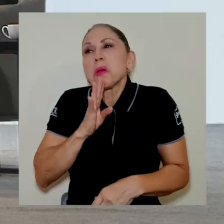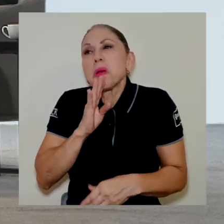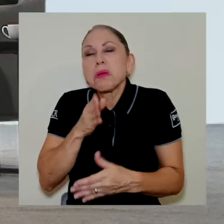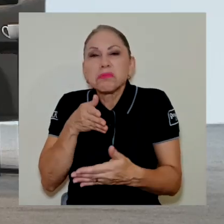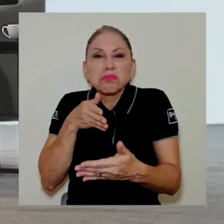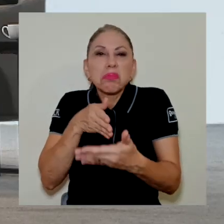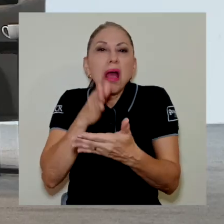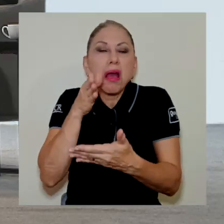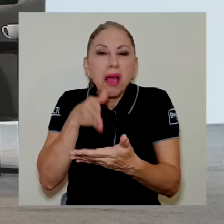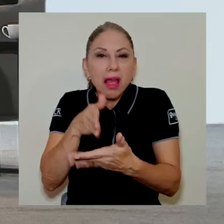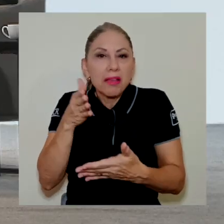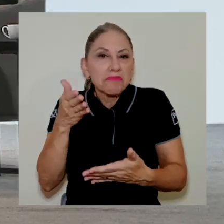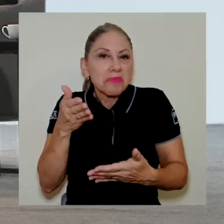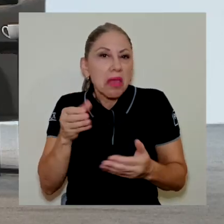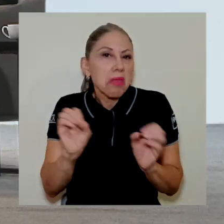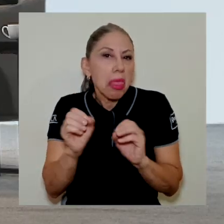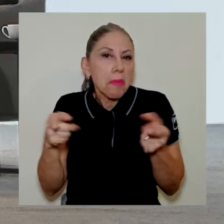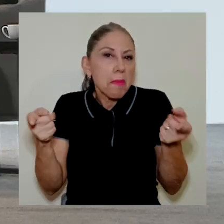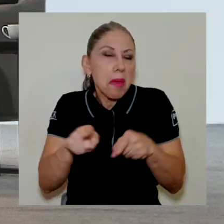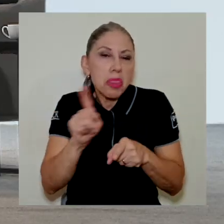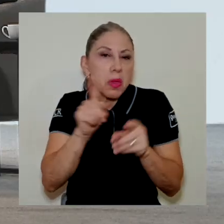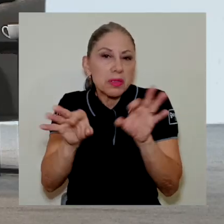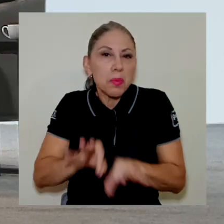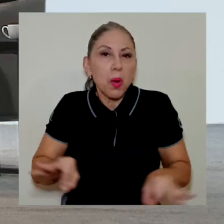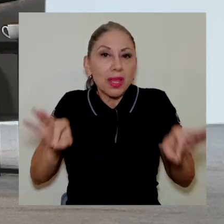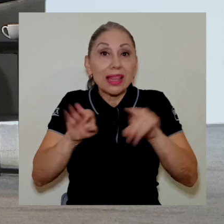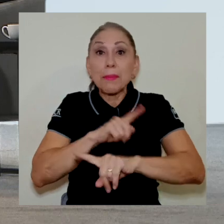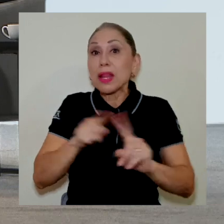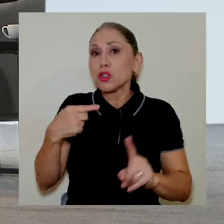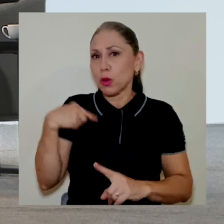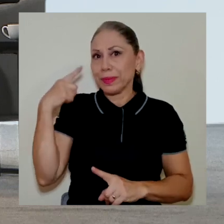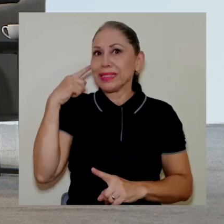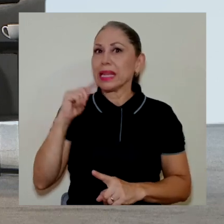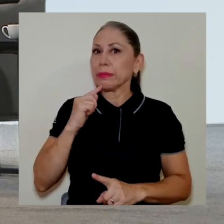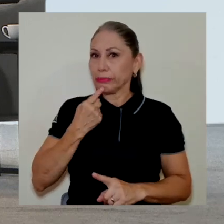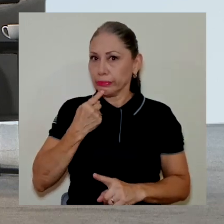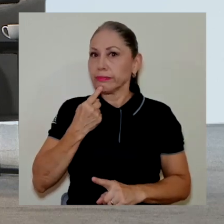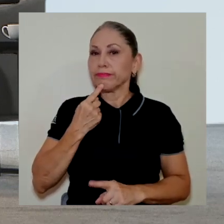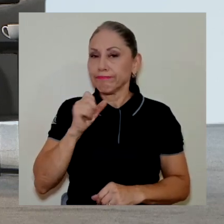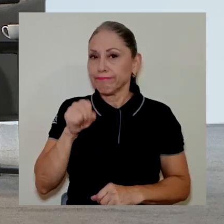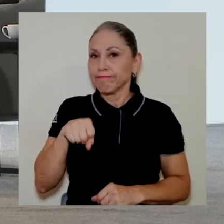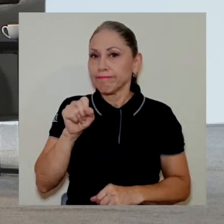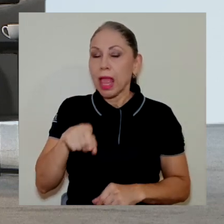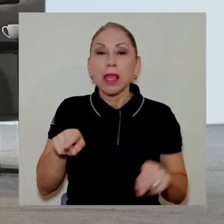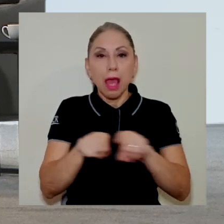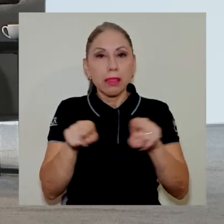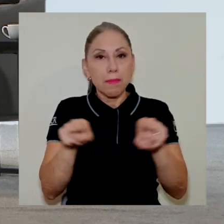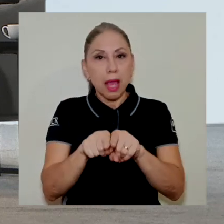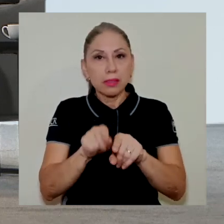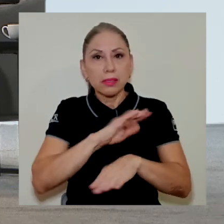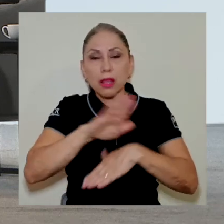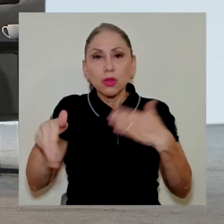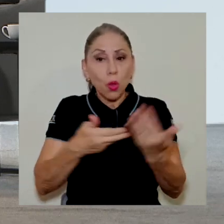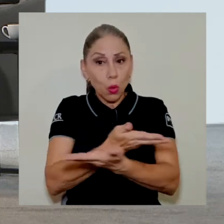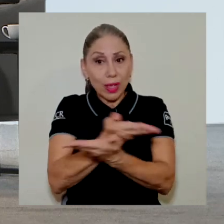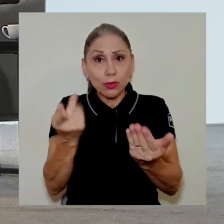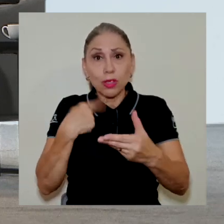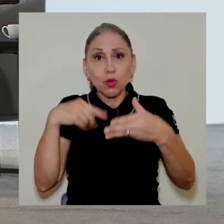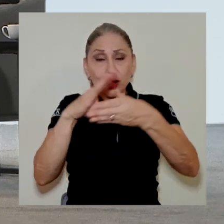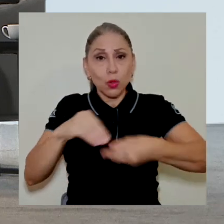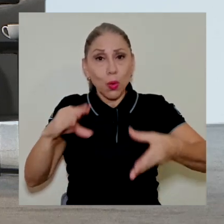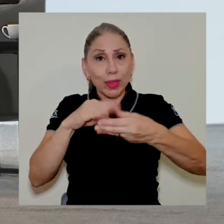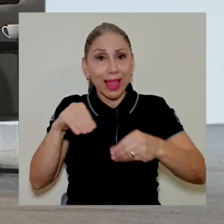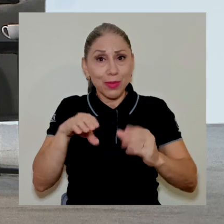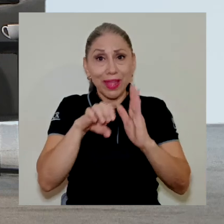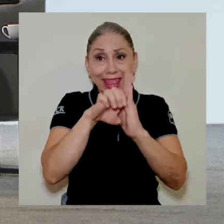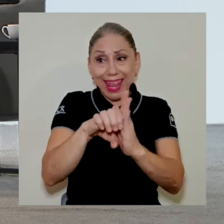amenaza que no es tan importante, pero yo me lo tomaría muy en cuenta. Y además, pues obviamente todo esto que le estoy contando,